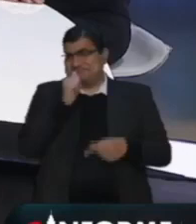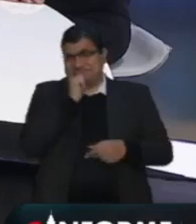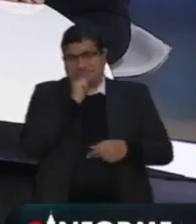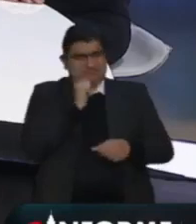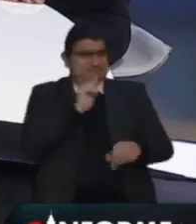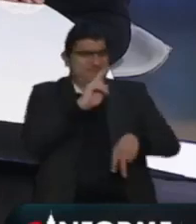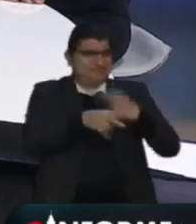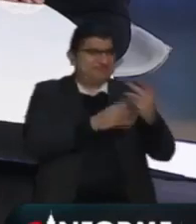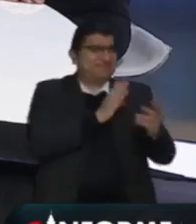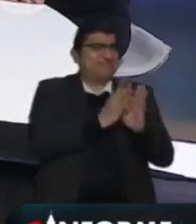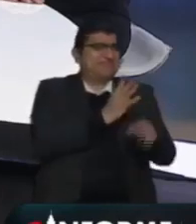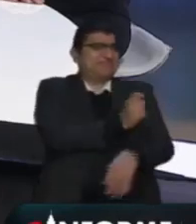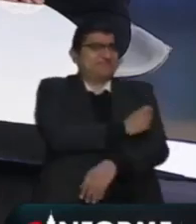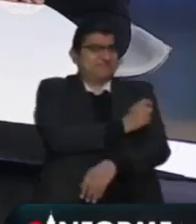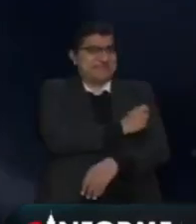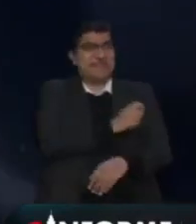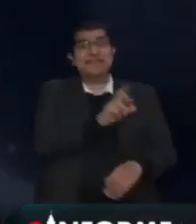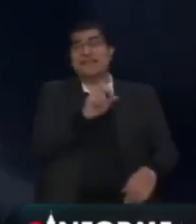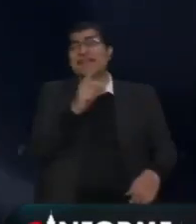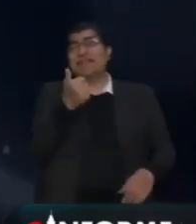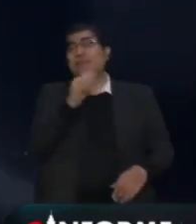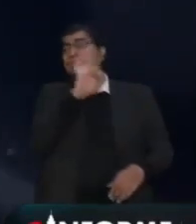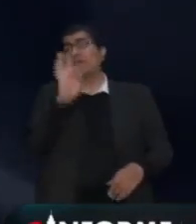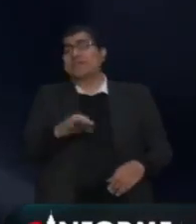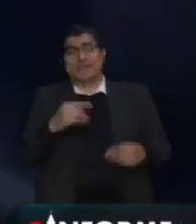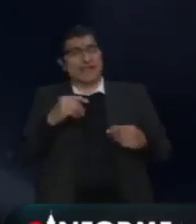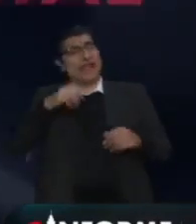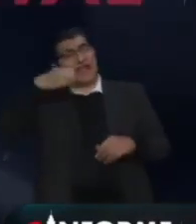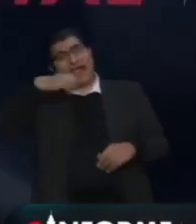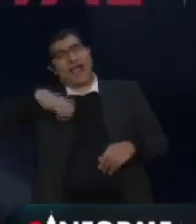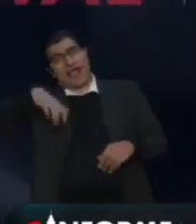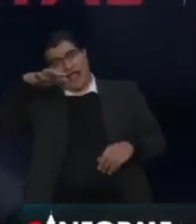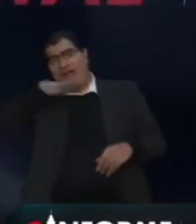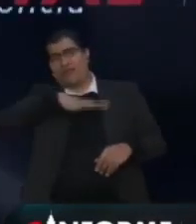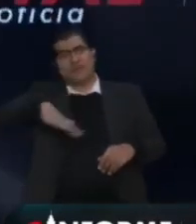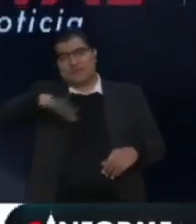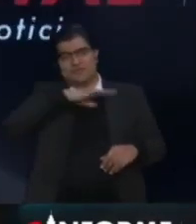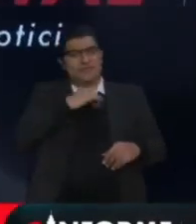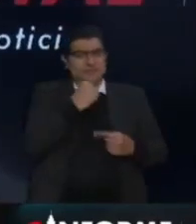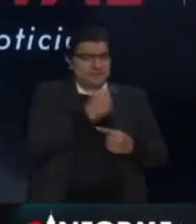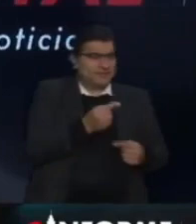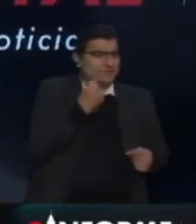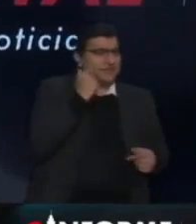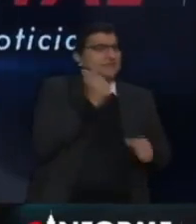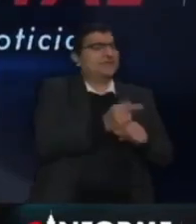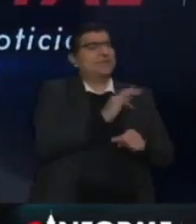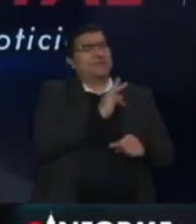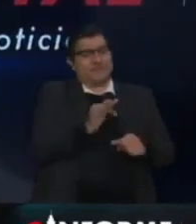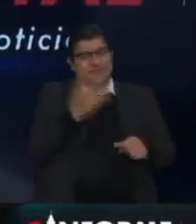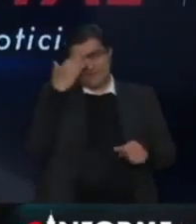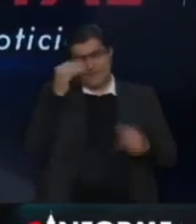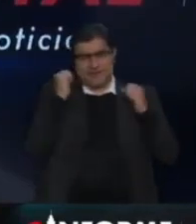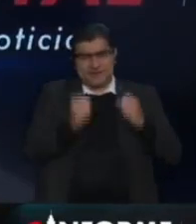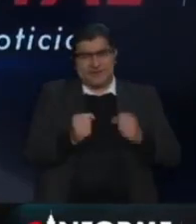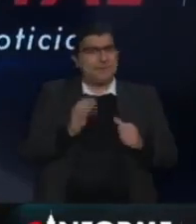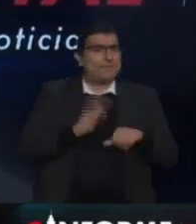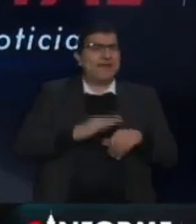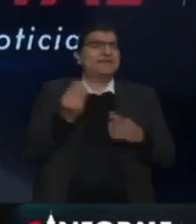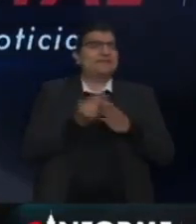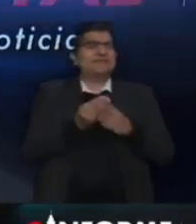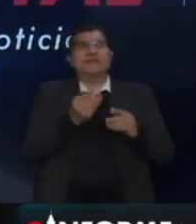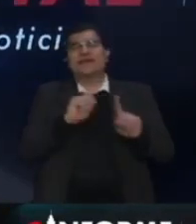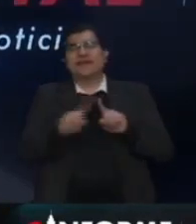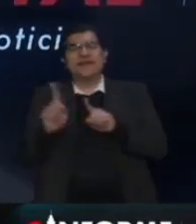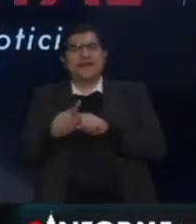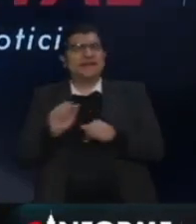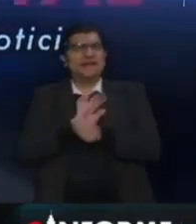a vacunar. 36% de los adultos y los niños que pudieran llegar a tener. Yo estoy casi convencido de que la variante más peligrosa